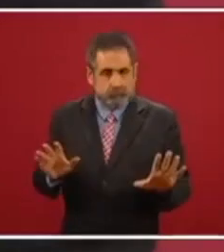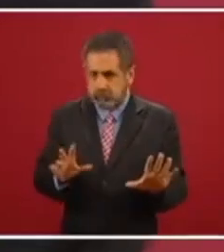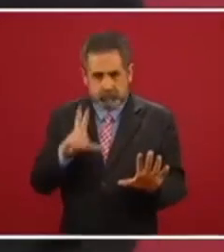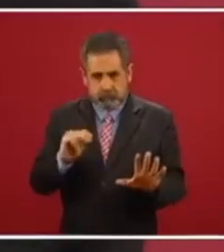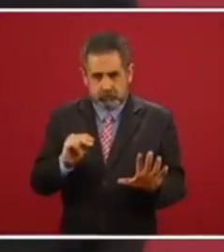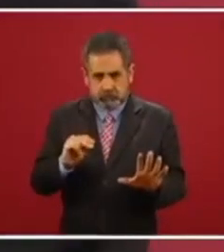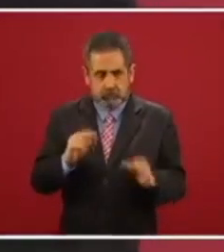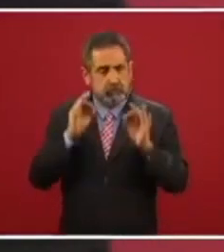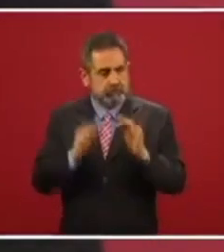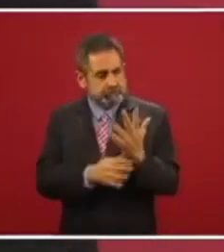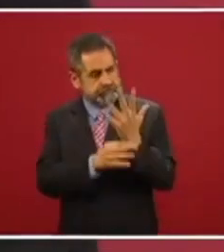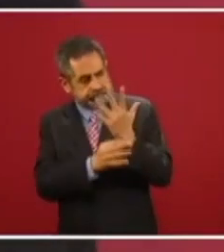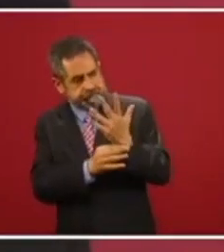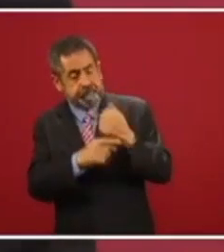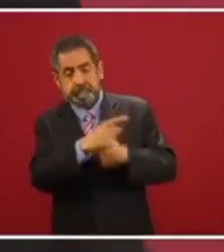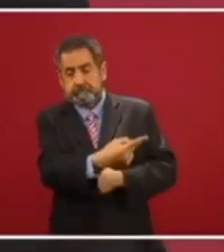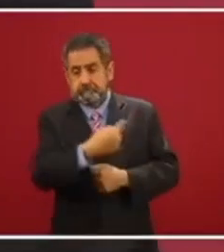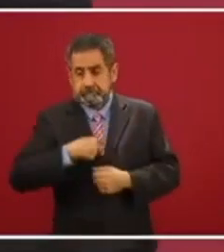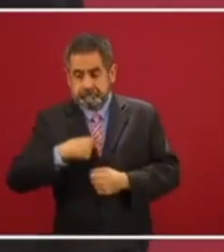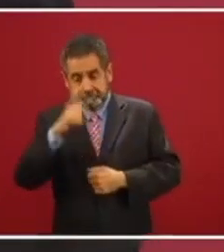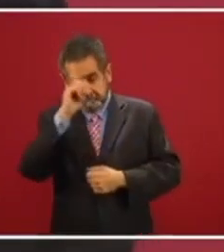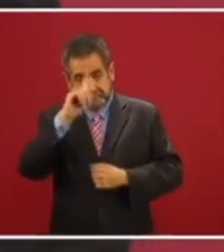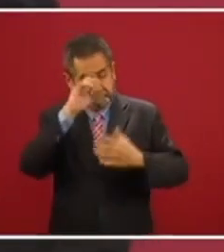Entonces, vamos a hacer lo que nos recomienden